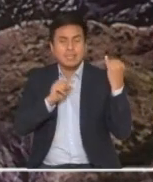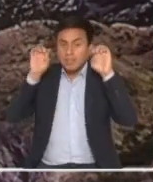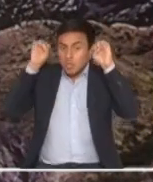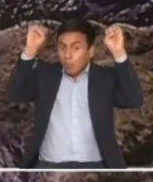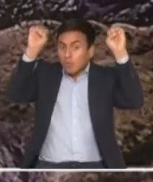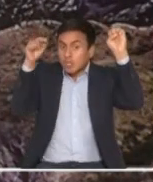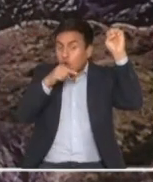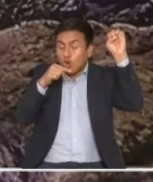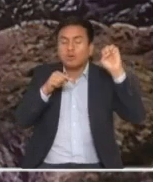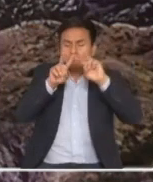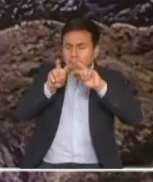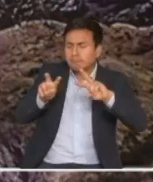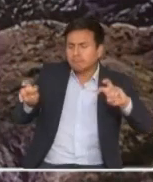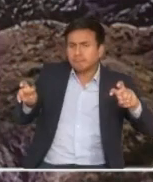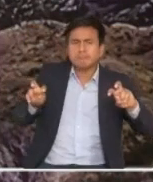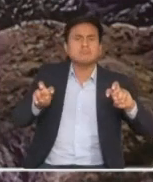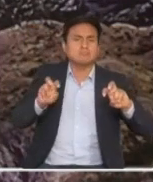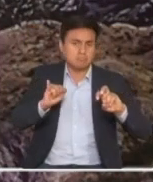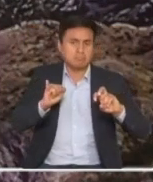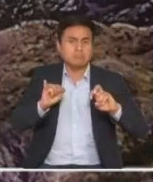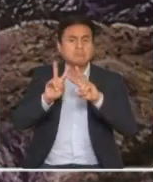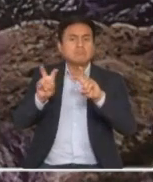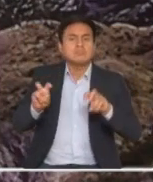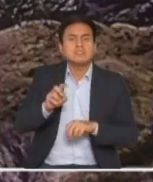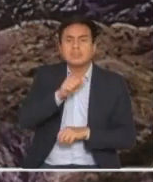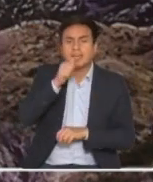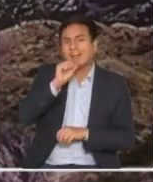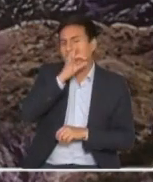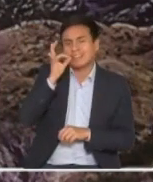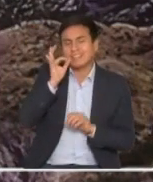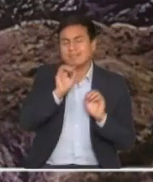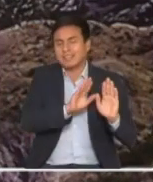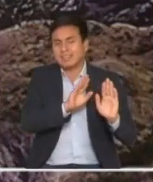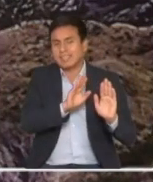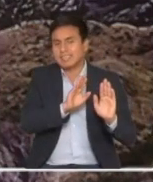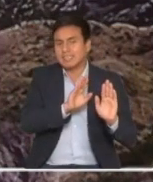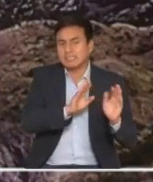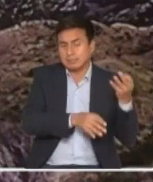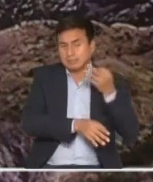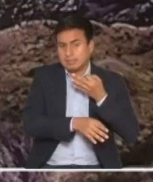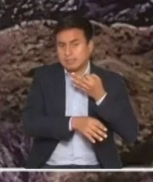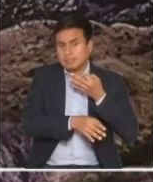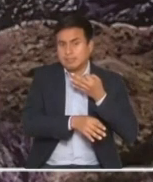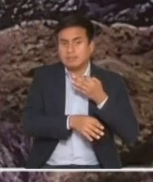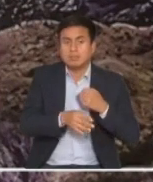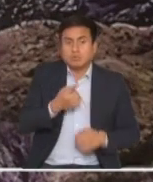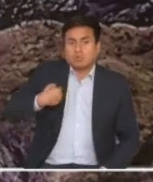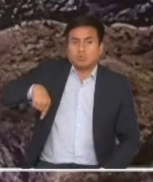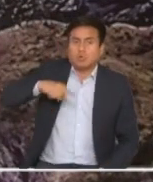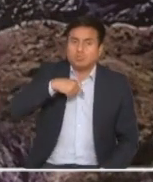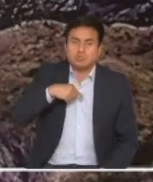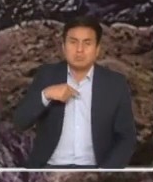Público ha determinado la investigación como una investigación reservada una investigación secreta mal nosotros